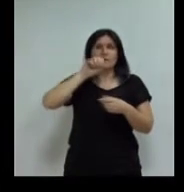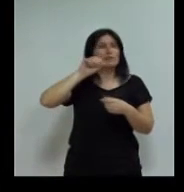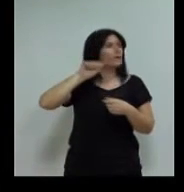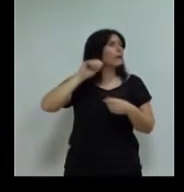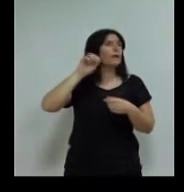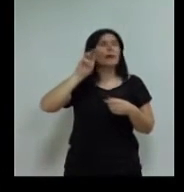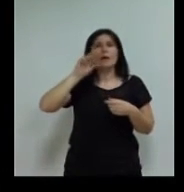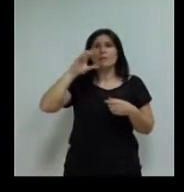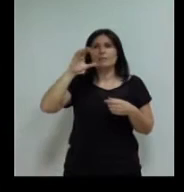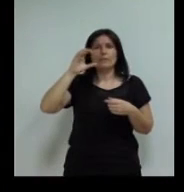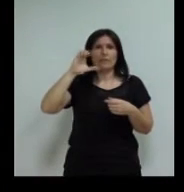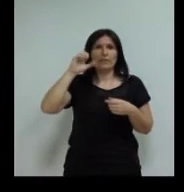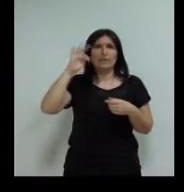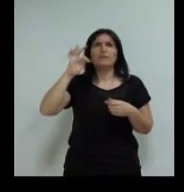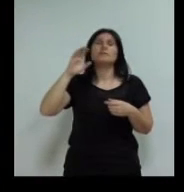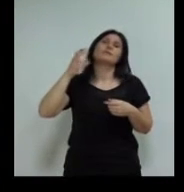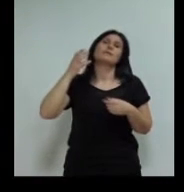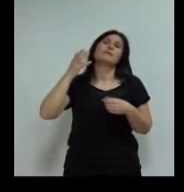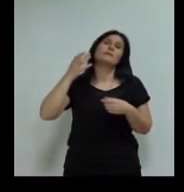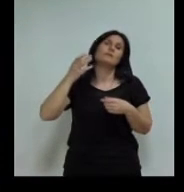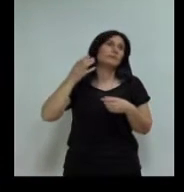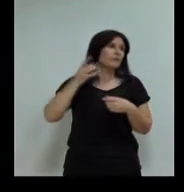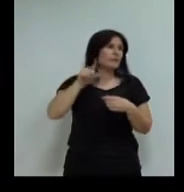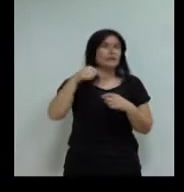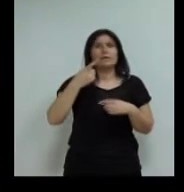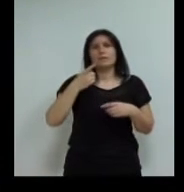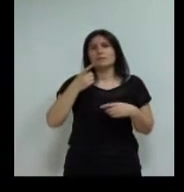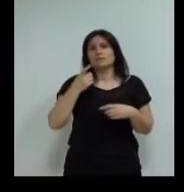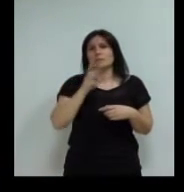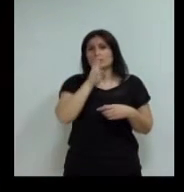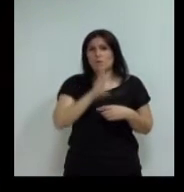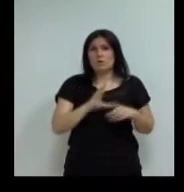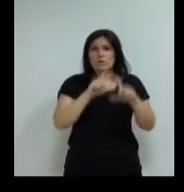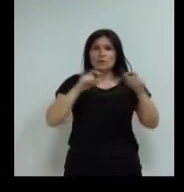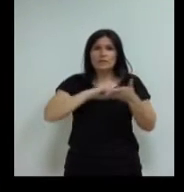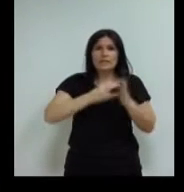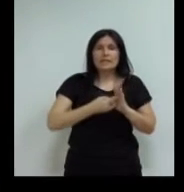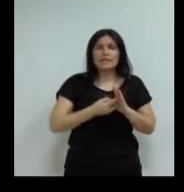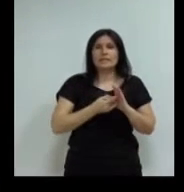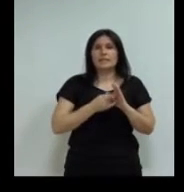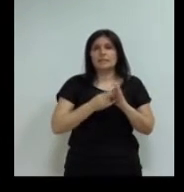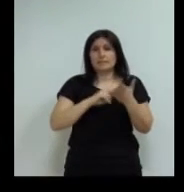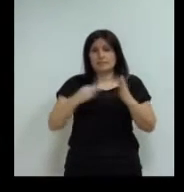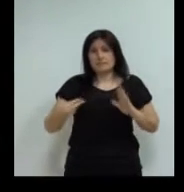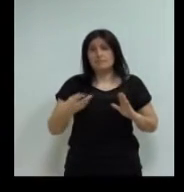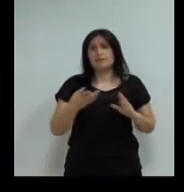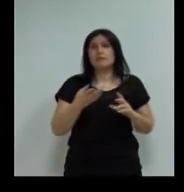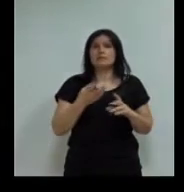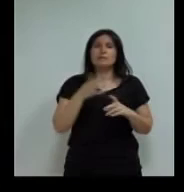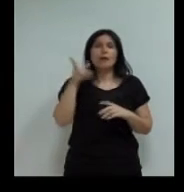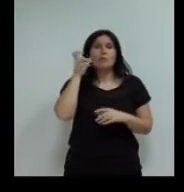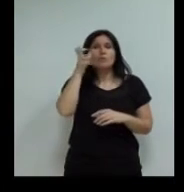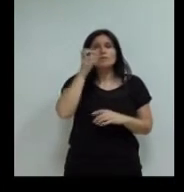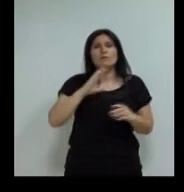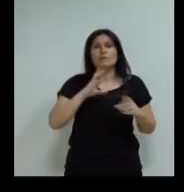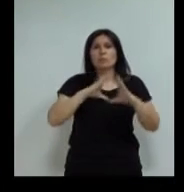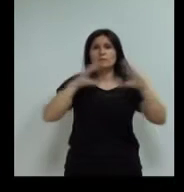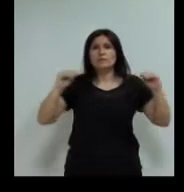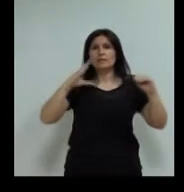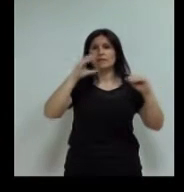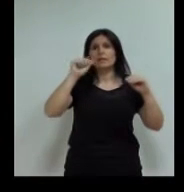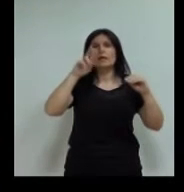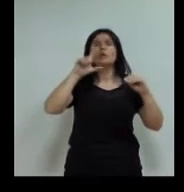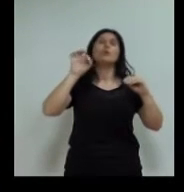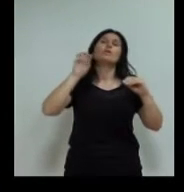de teatro accesible. Diego es graduado en Ingeniería de Sistemas Audiovisuales por la Universidad Carlos III de Madrid.